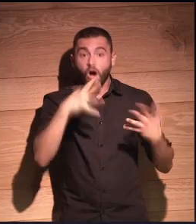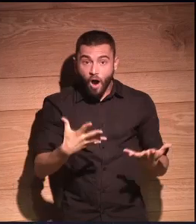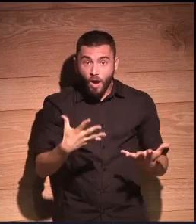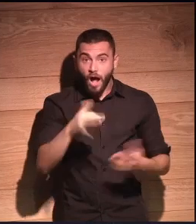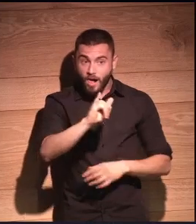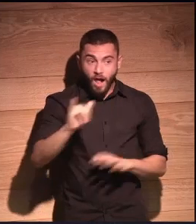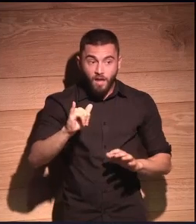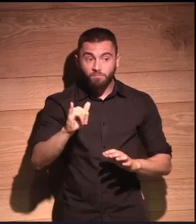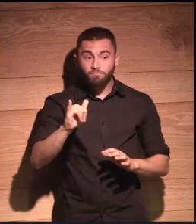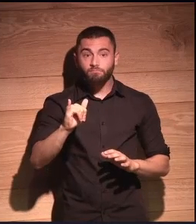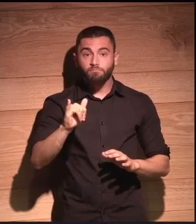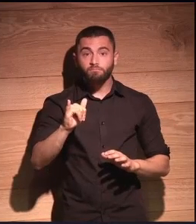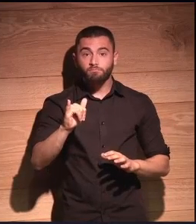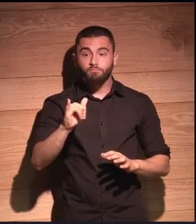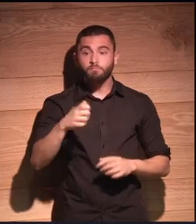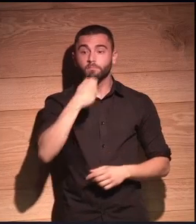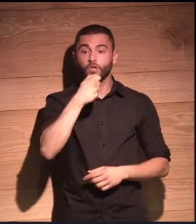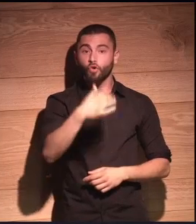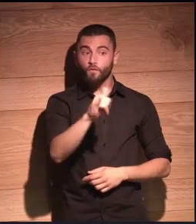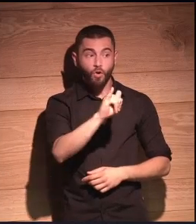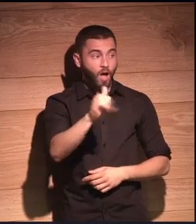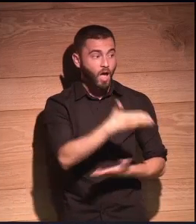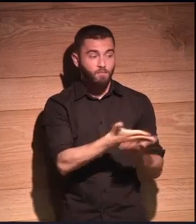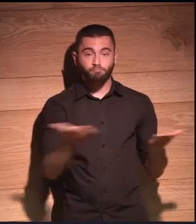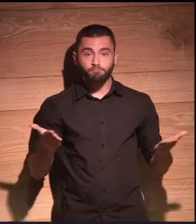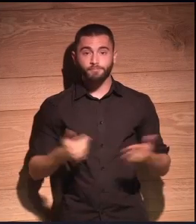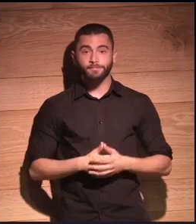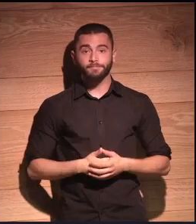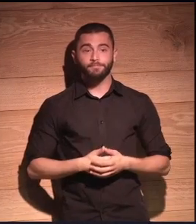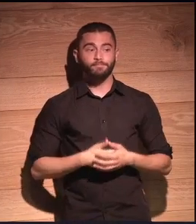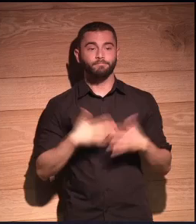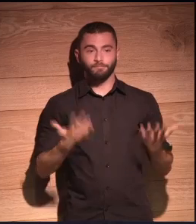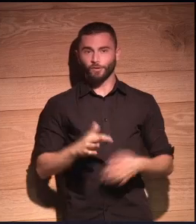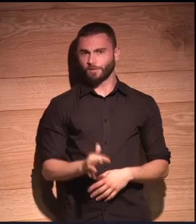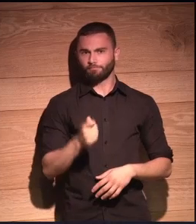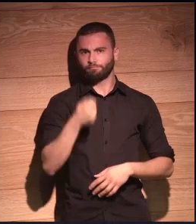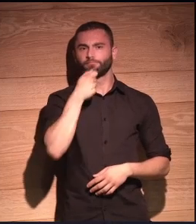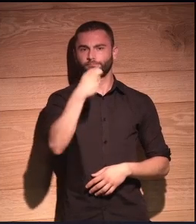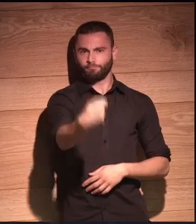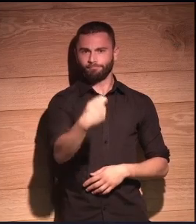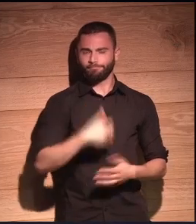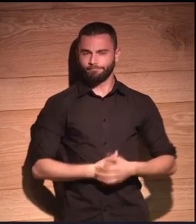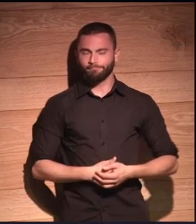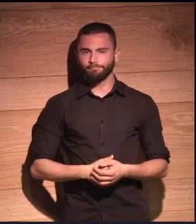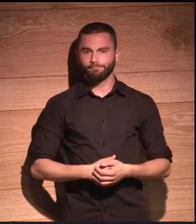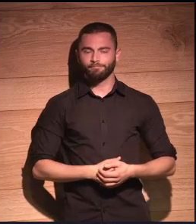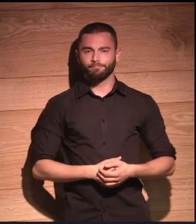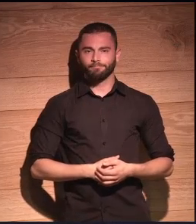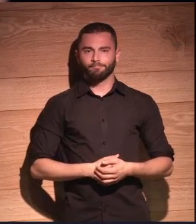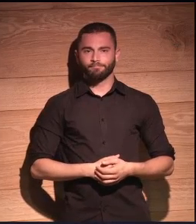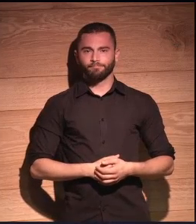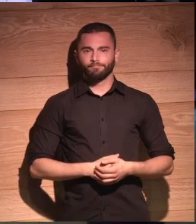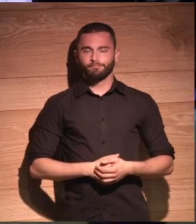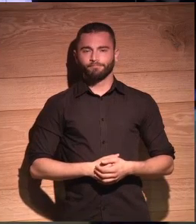habláis creo que hay gente con micrófonos y os darán paso. Vamos a empezar un